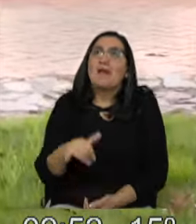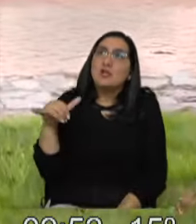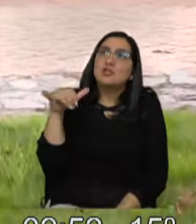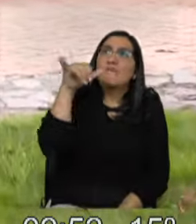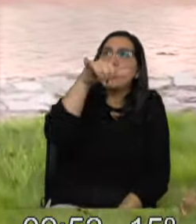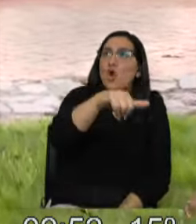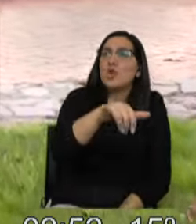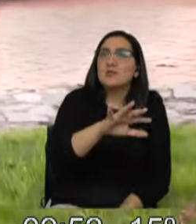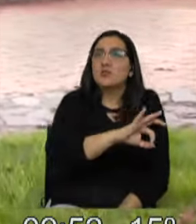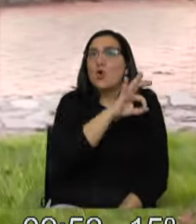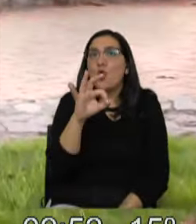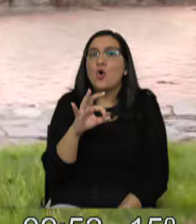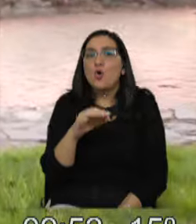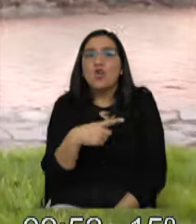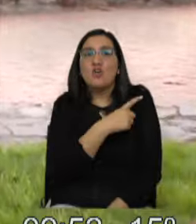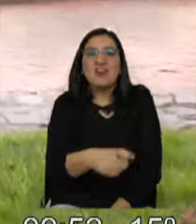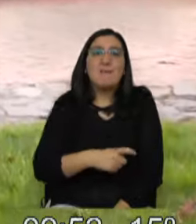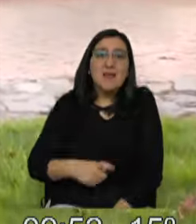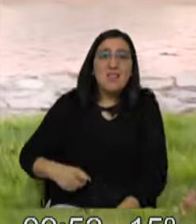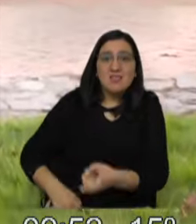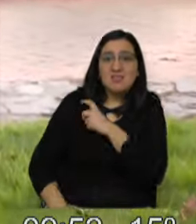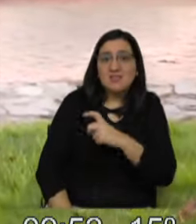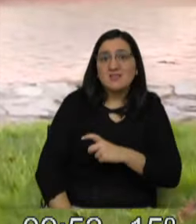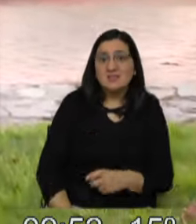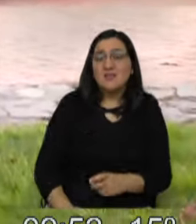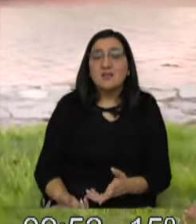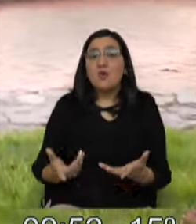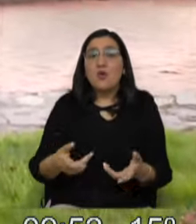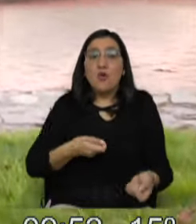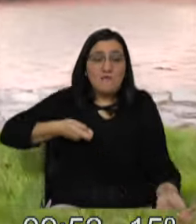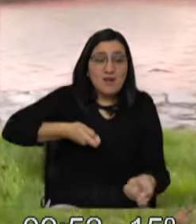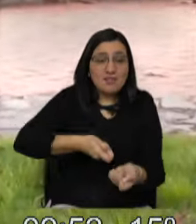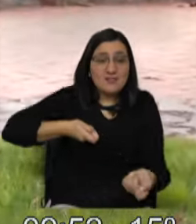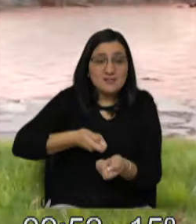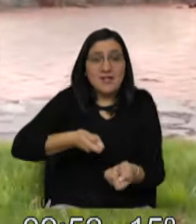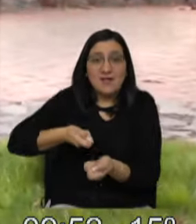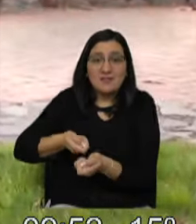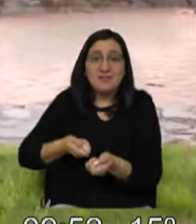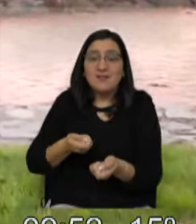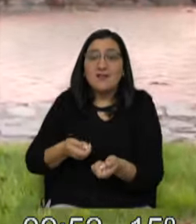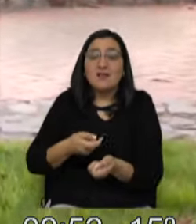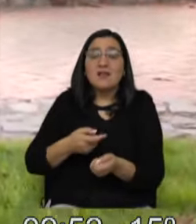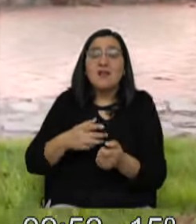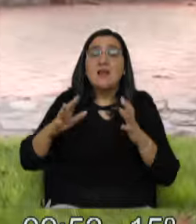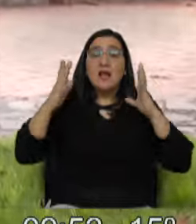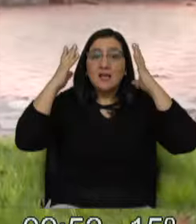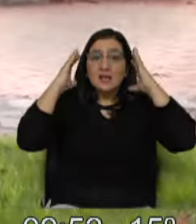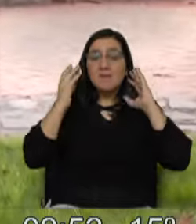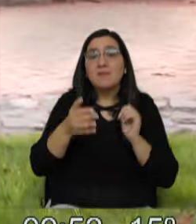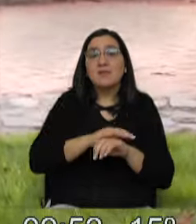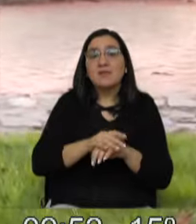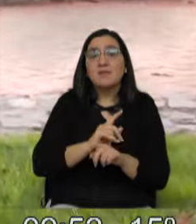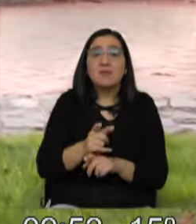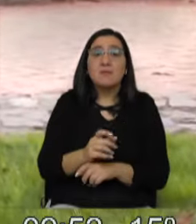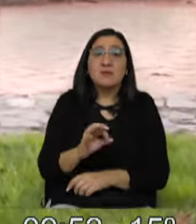aviones, los repelentes, los fertilizantes, digamos las distintas cremas para tratar la calvicie, los